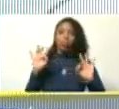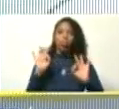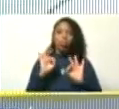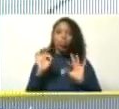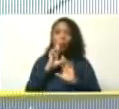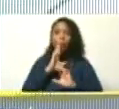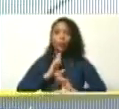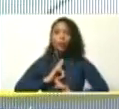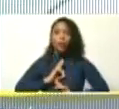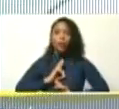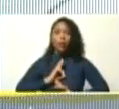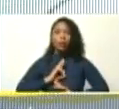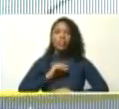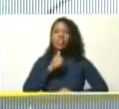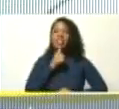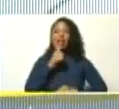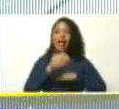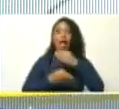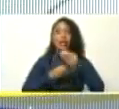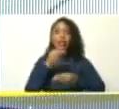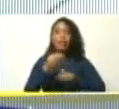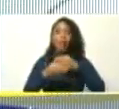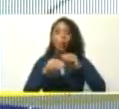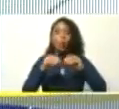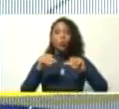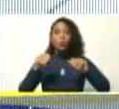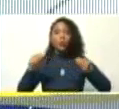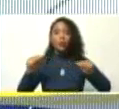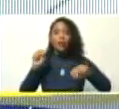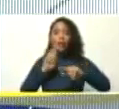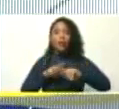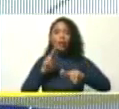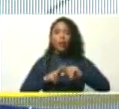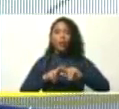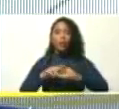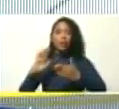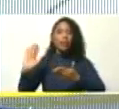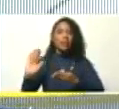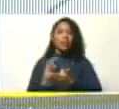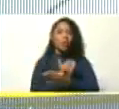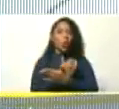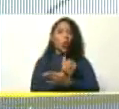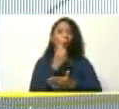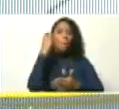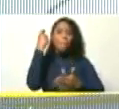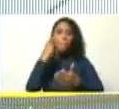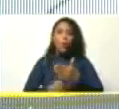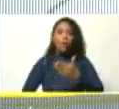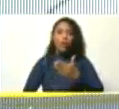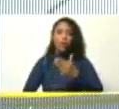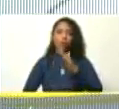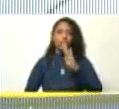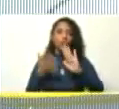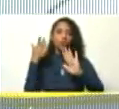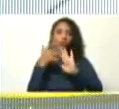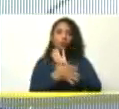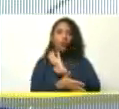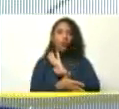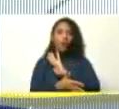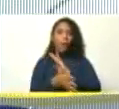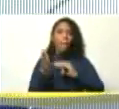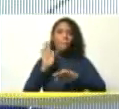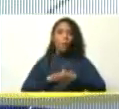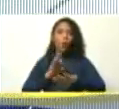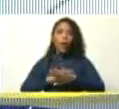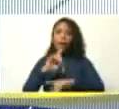Por quienes rehicieron con ceniza cuanto les fue desarraigado o prohibido. Por los que